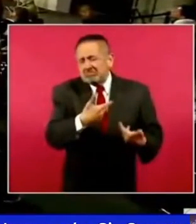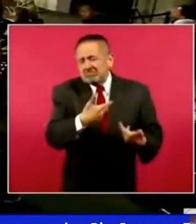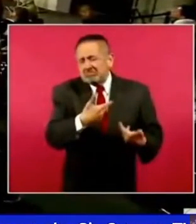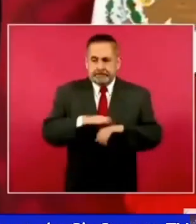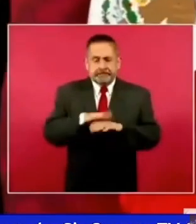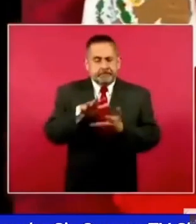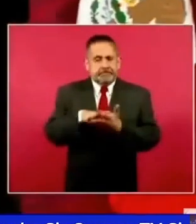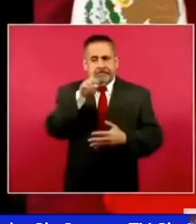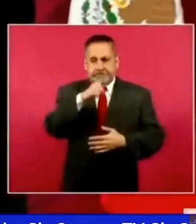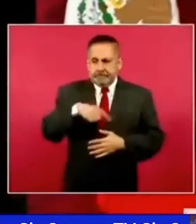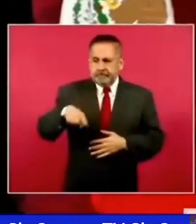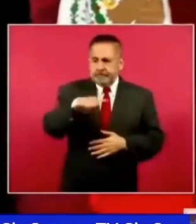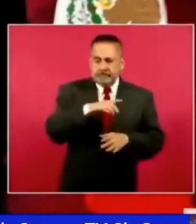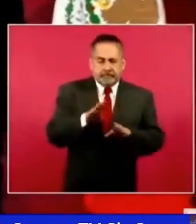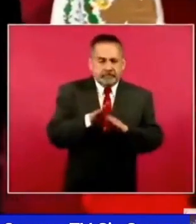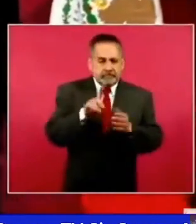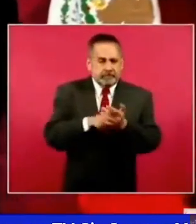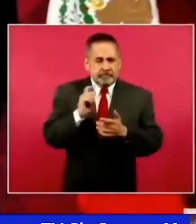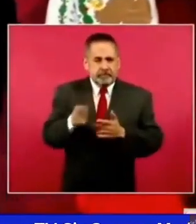En general,